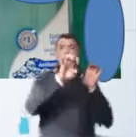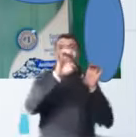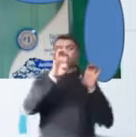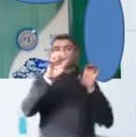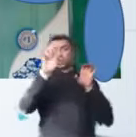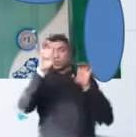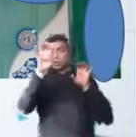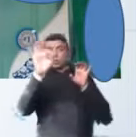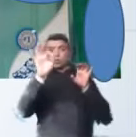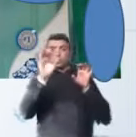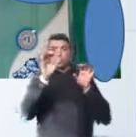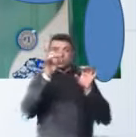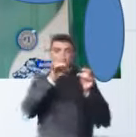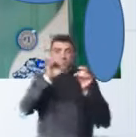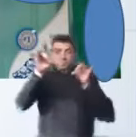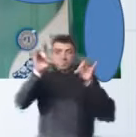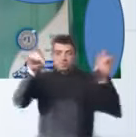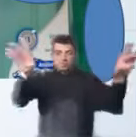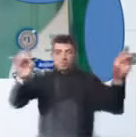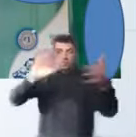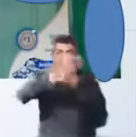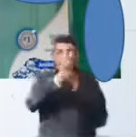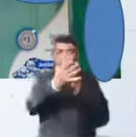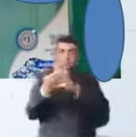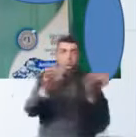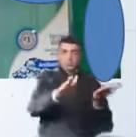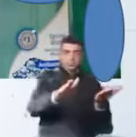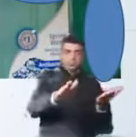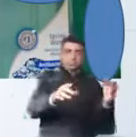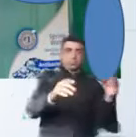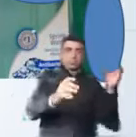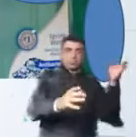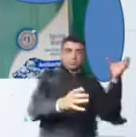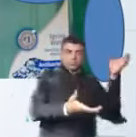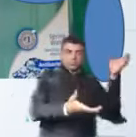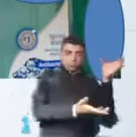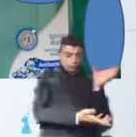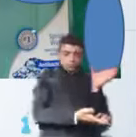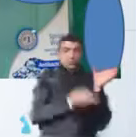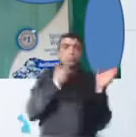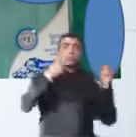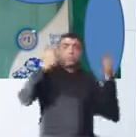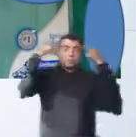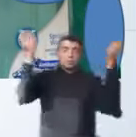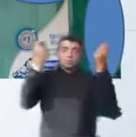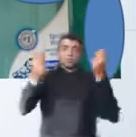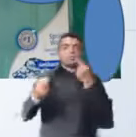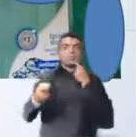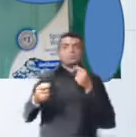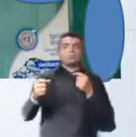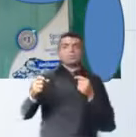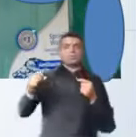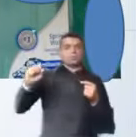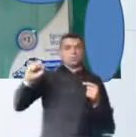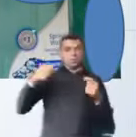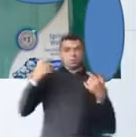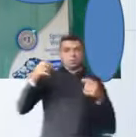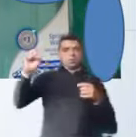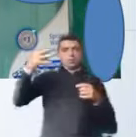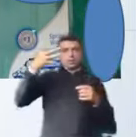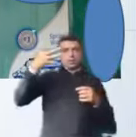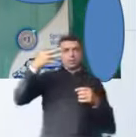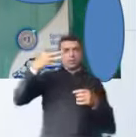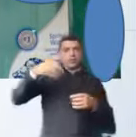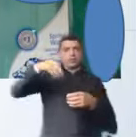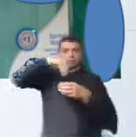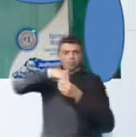Estos geles se dicen en sus propagandas que tienen triclosan, y que gracias al triclosan pues matan todas las